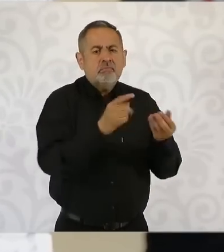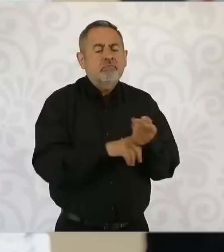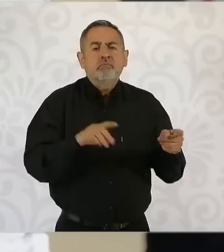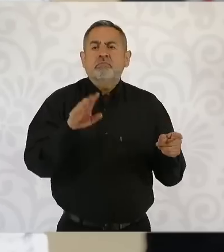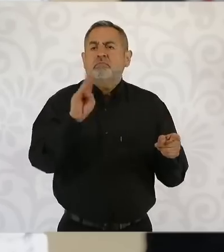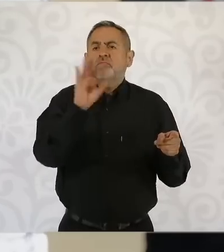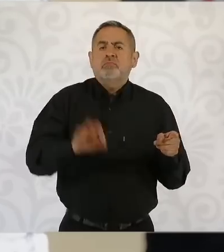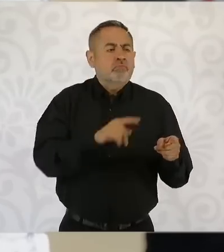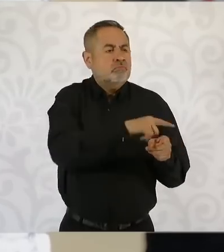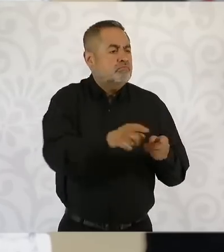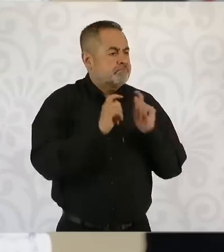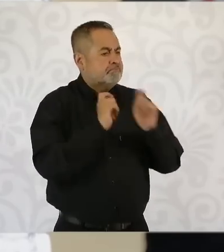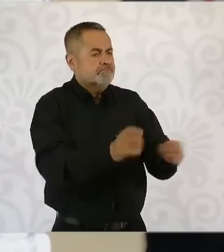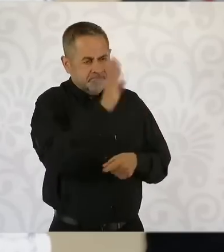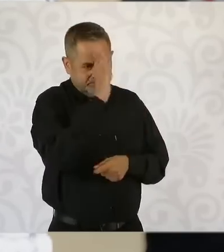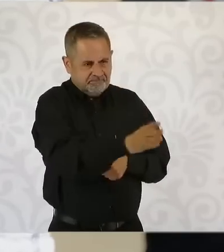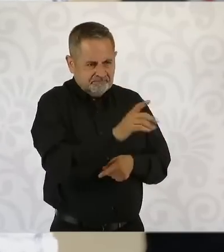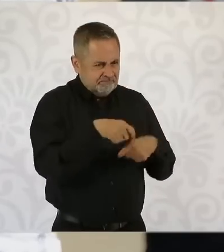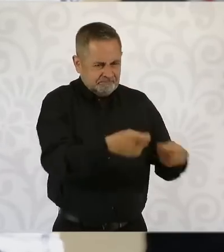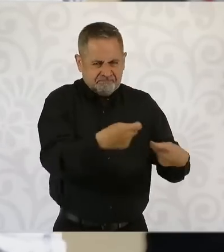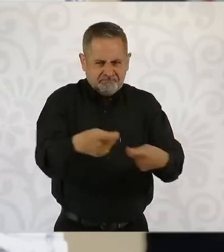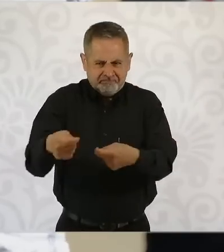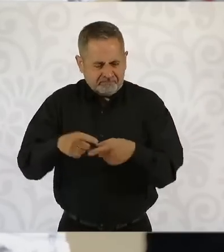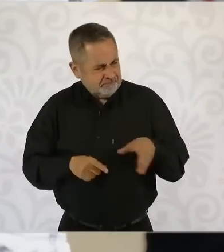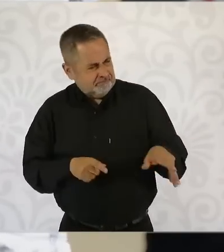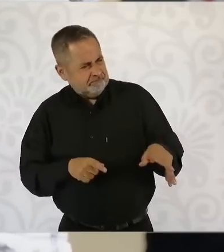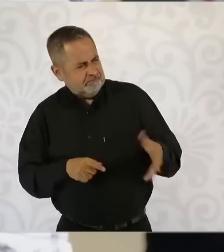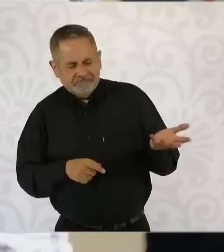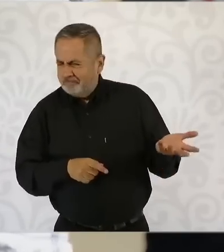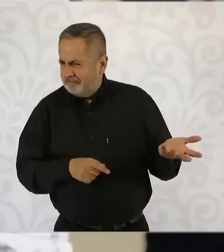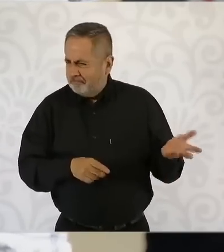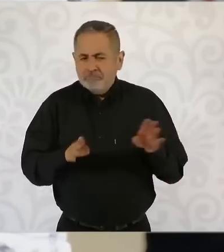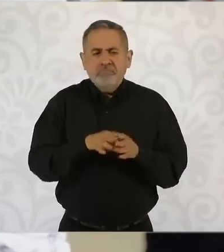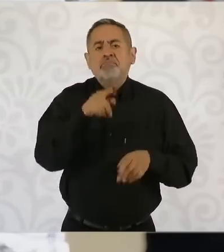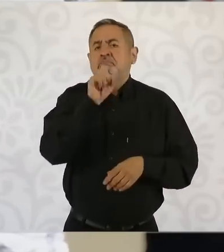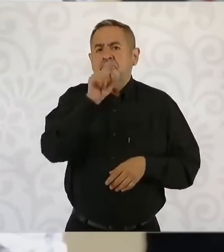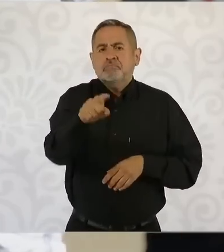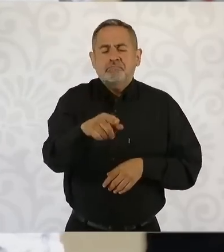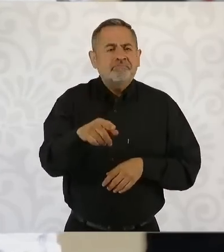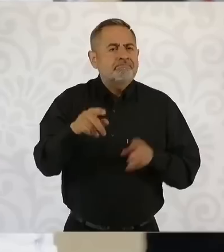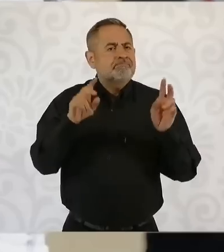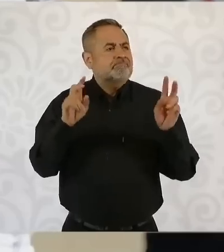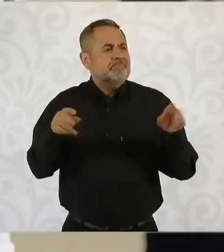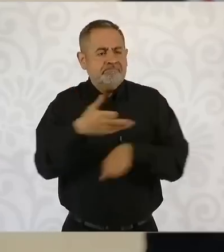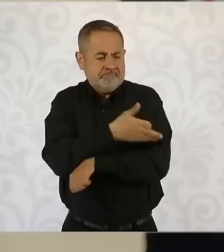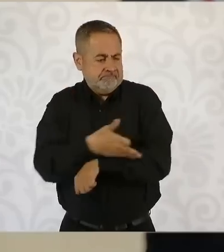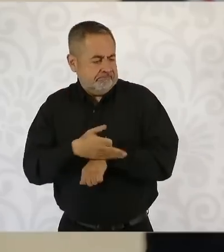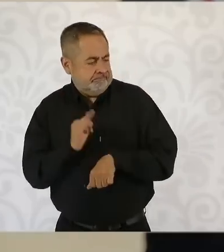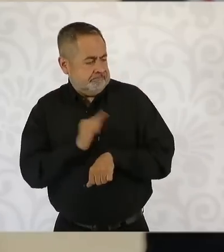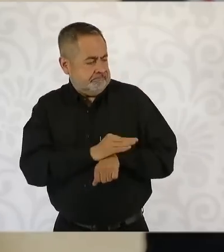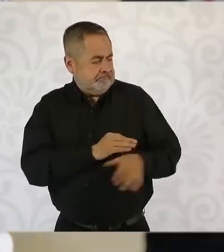90% fue por adjudicación directa. Y también preguntarle en el tema de nepotismo, que para la